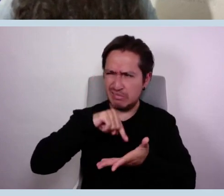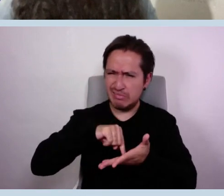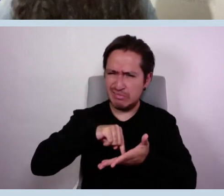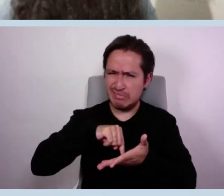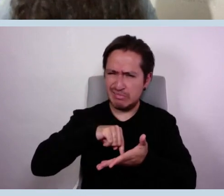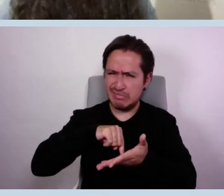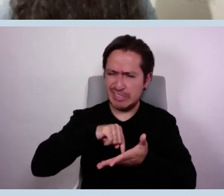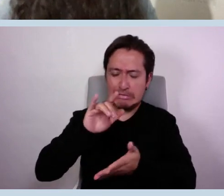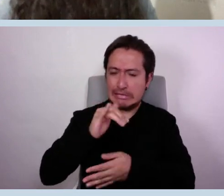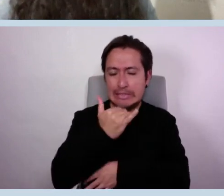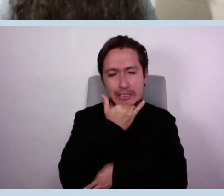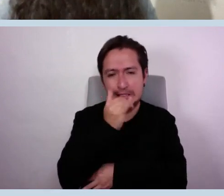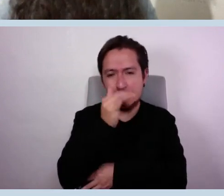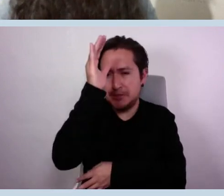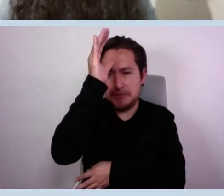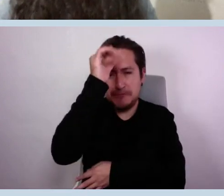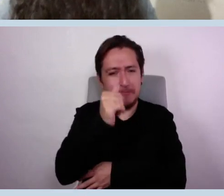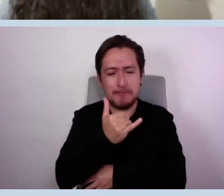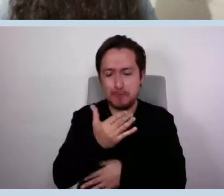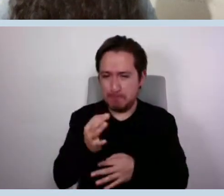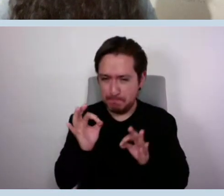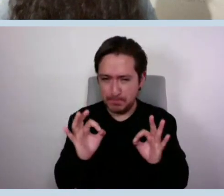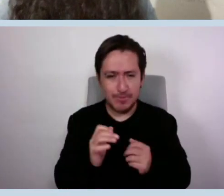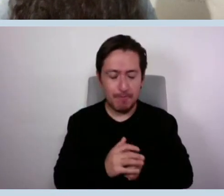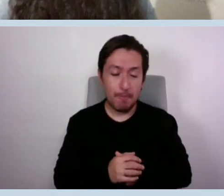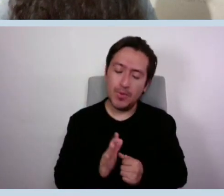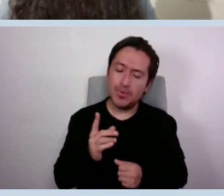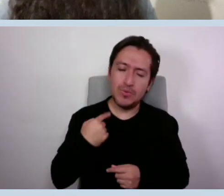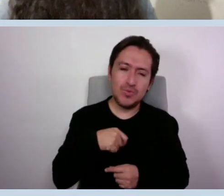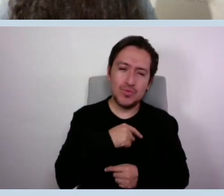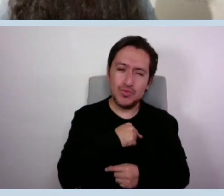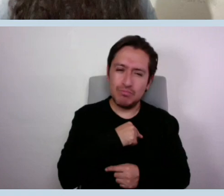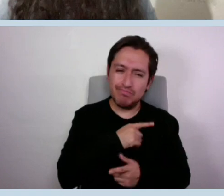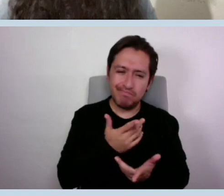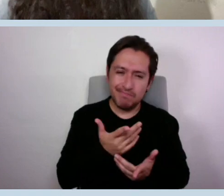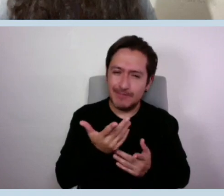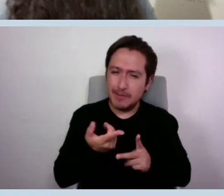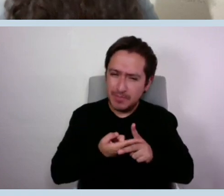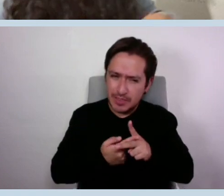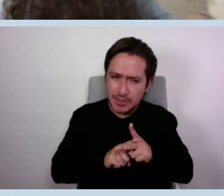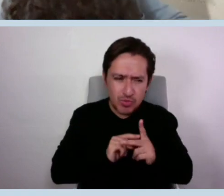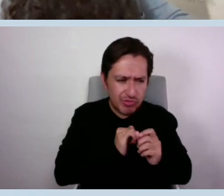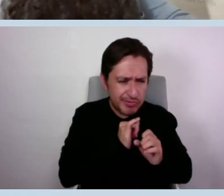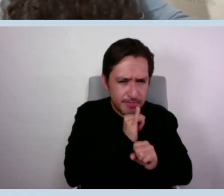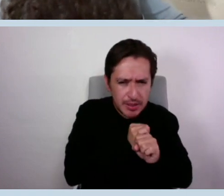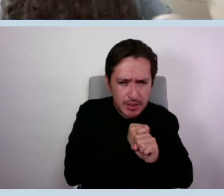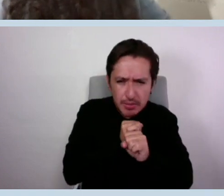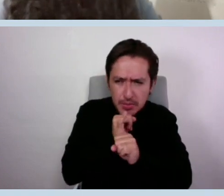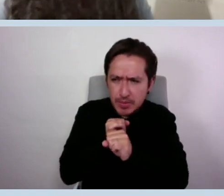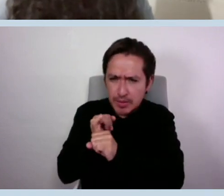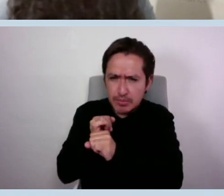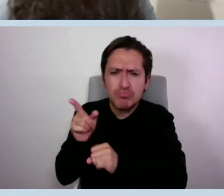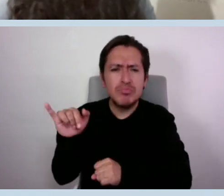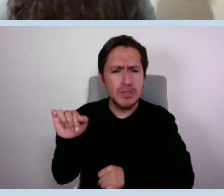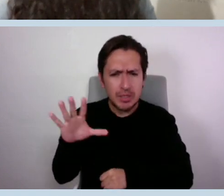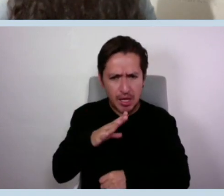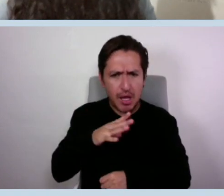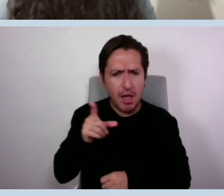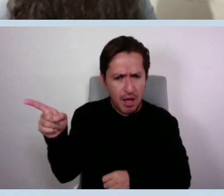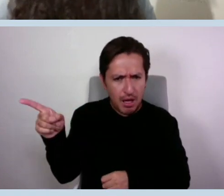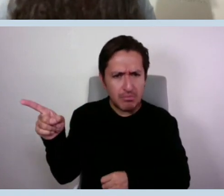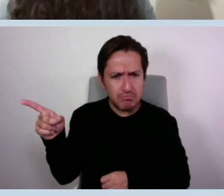bien pero bueno el punto es que nos dimos a la tarea de investigar esos referentes y sí los hay nos dimos cuenta que sí lo